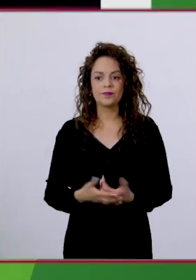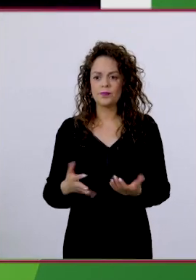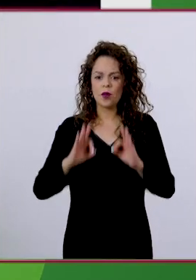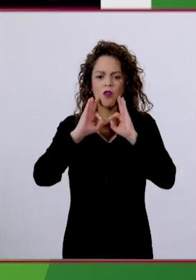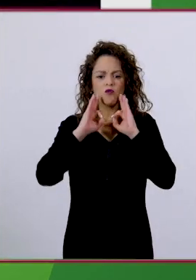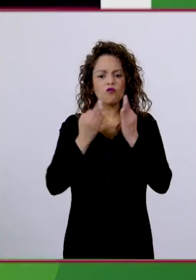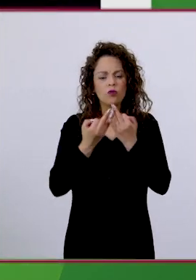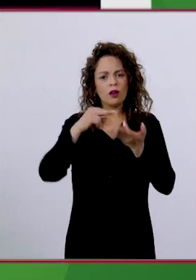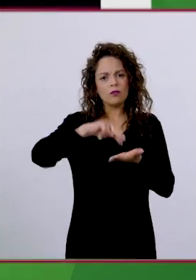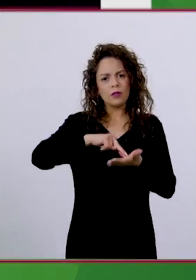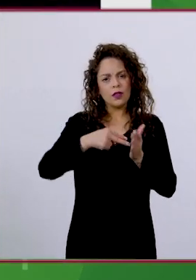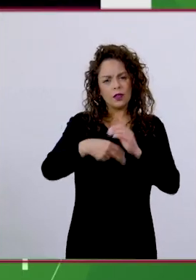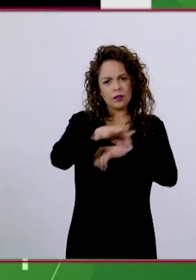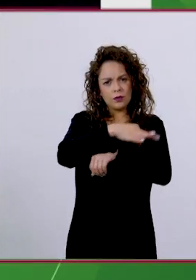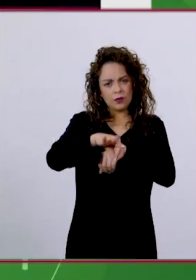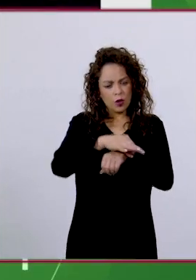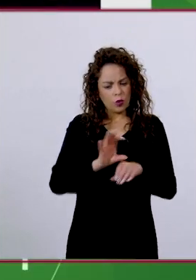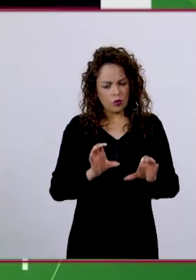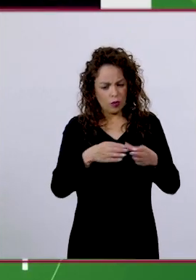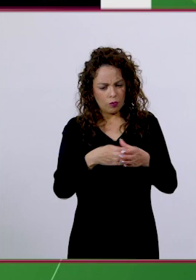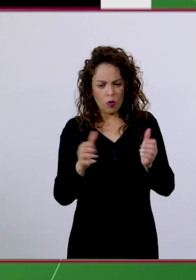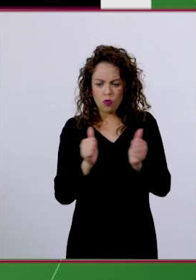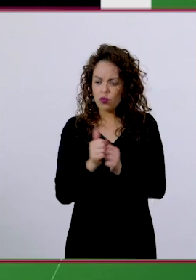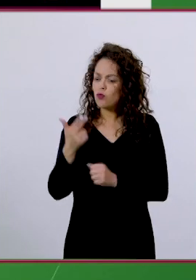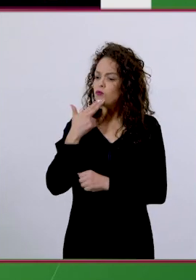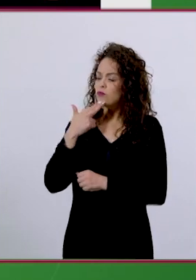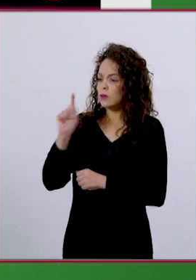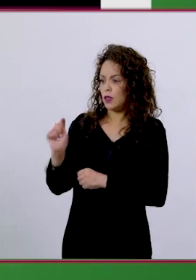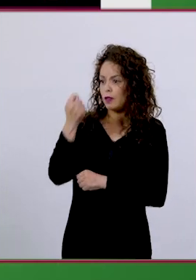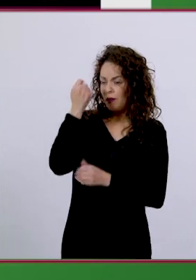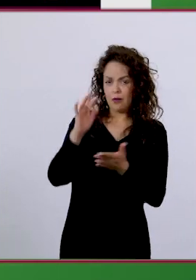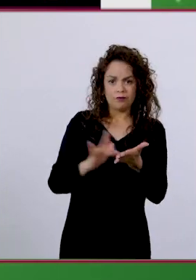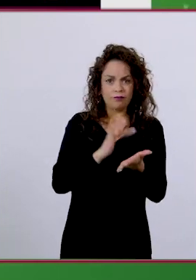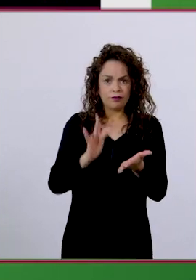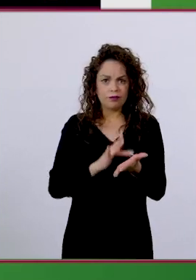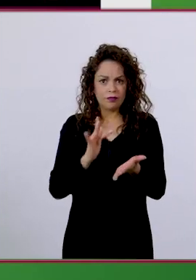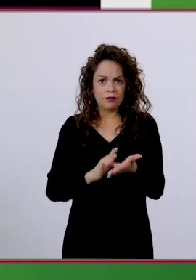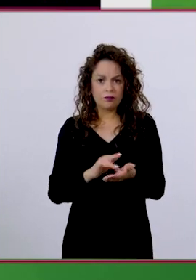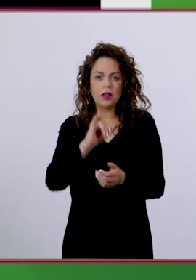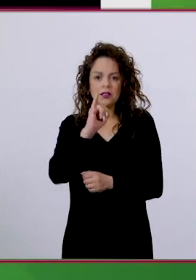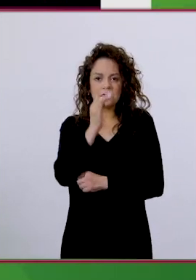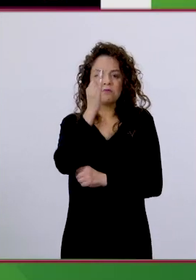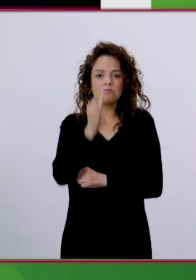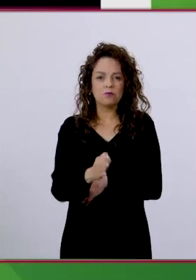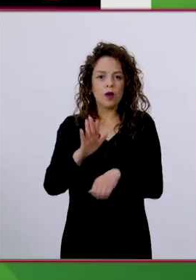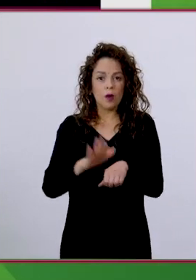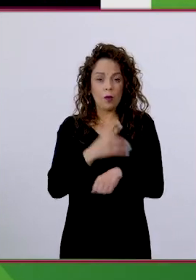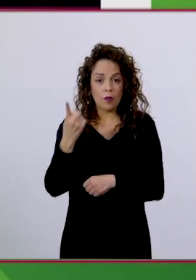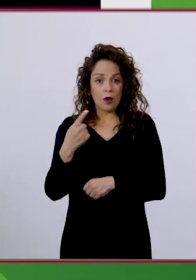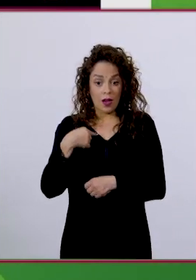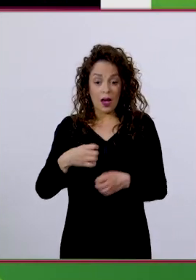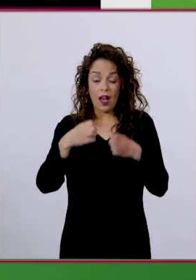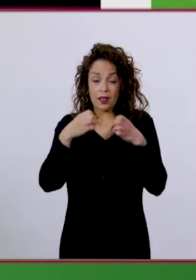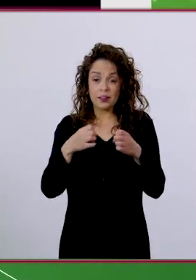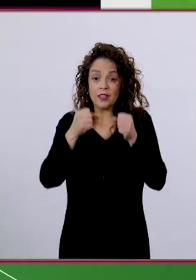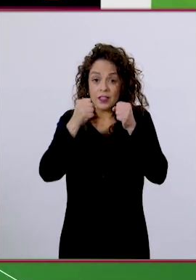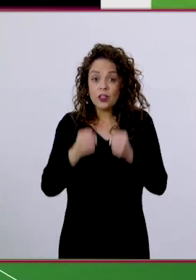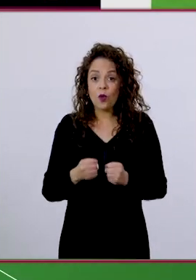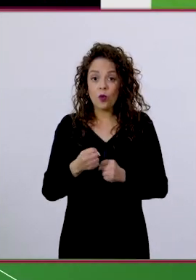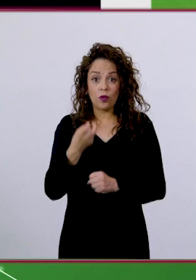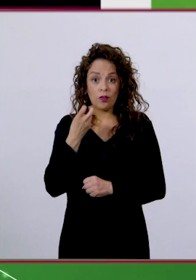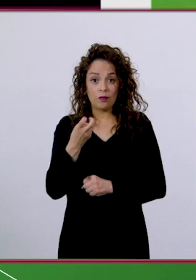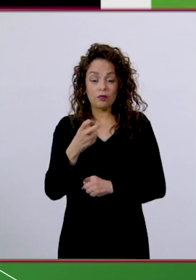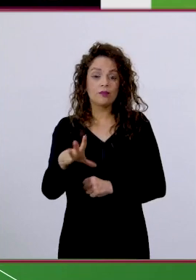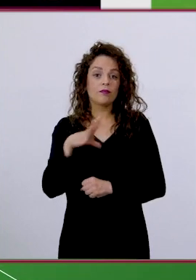arquitectura comunitaria y el uso de tecnologías digitales porque estamos plenamente convencidos en que la arquitectura puede